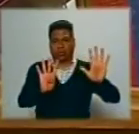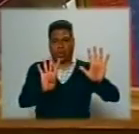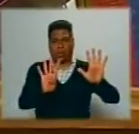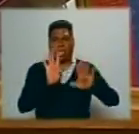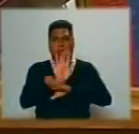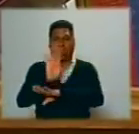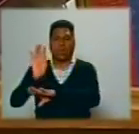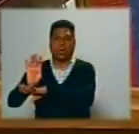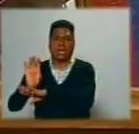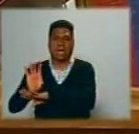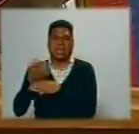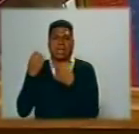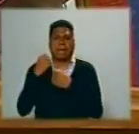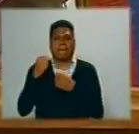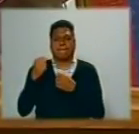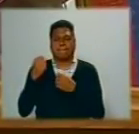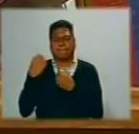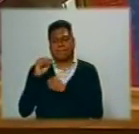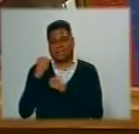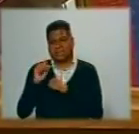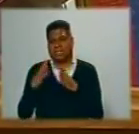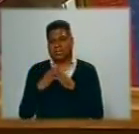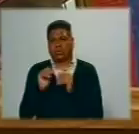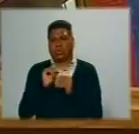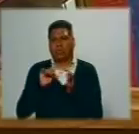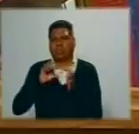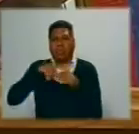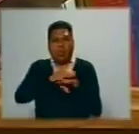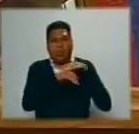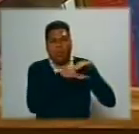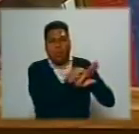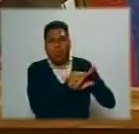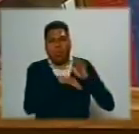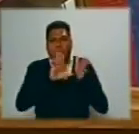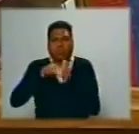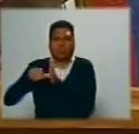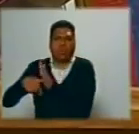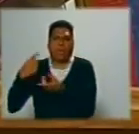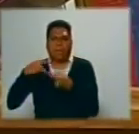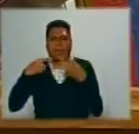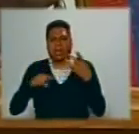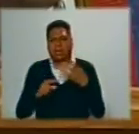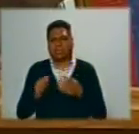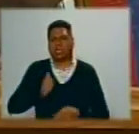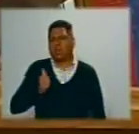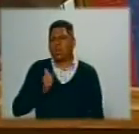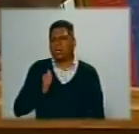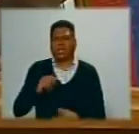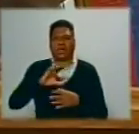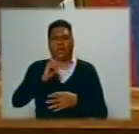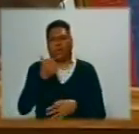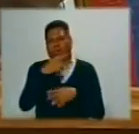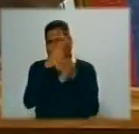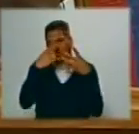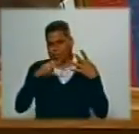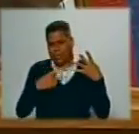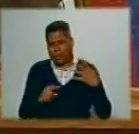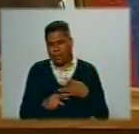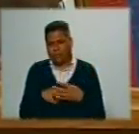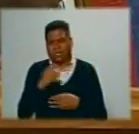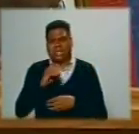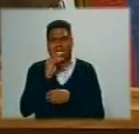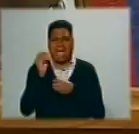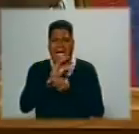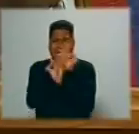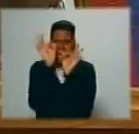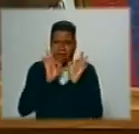pueblo contra las prácticas de acaparamiento, especulación, boicot, usura, desinformación y cualquier otra distorsión propia del modelo capitalista que